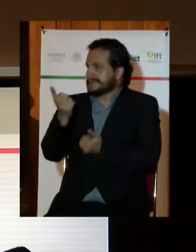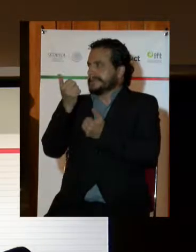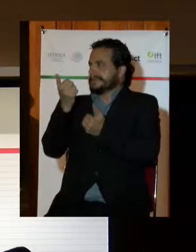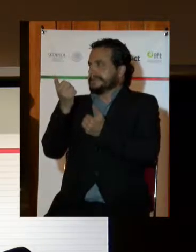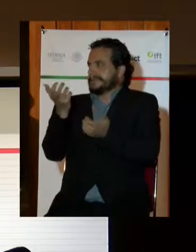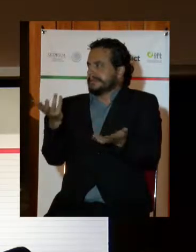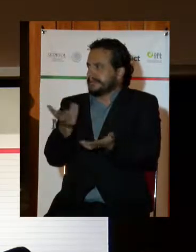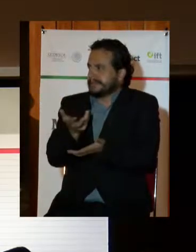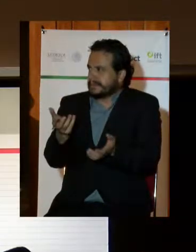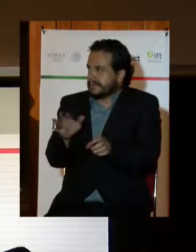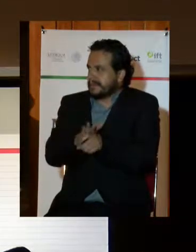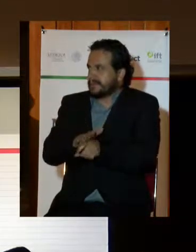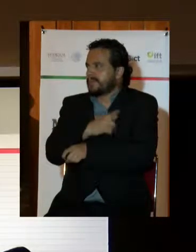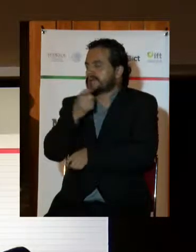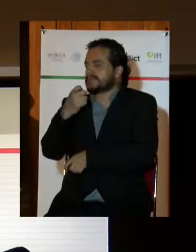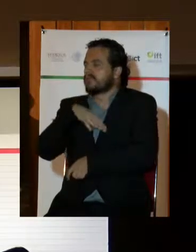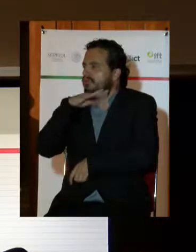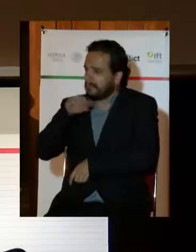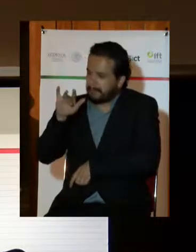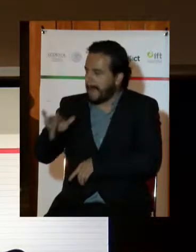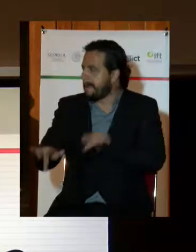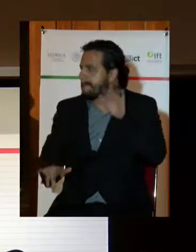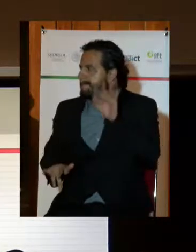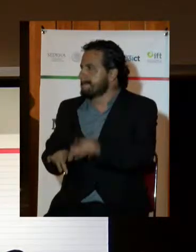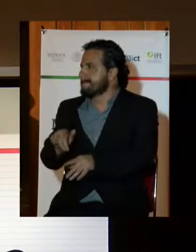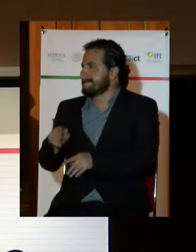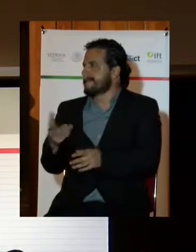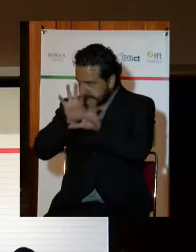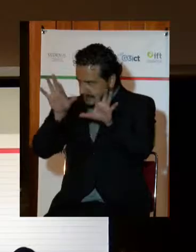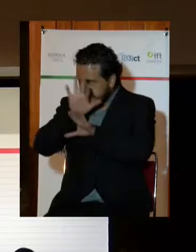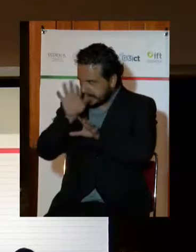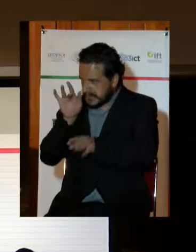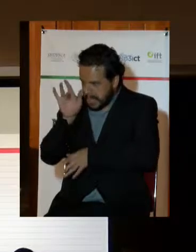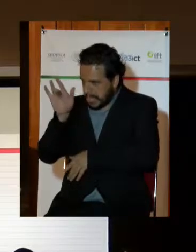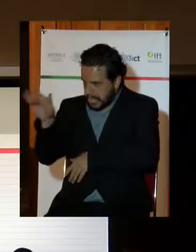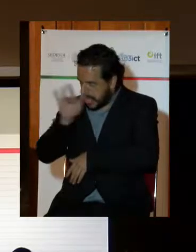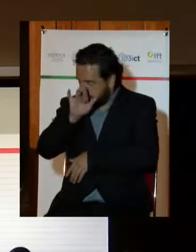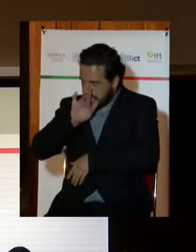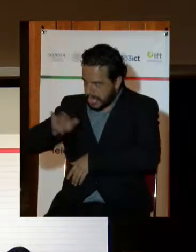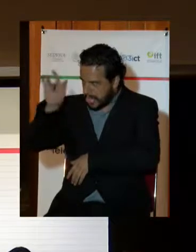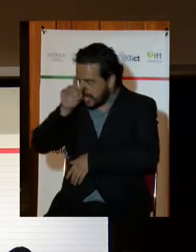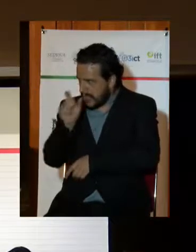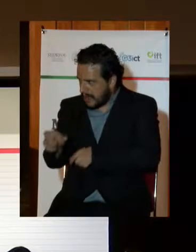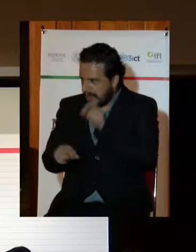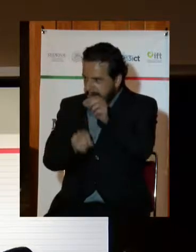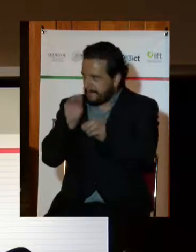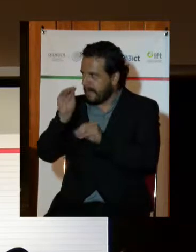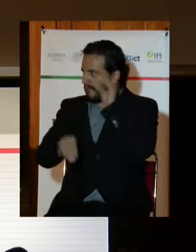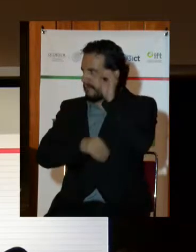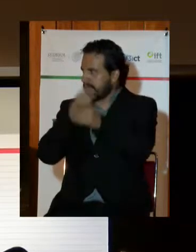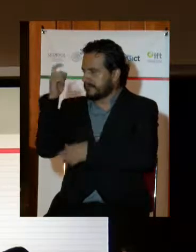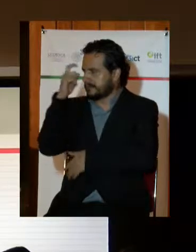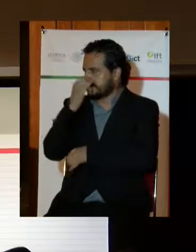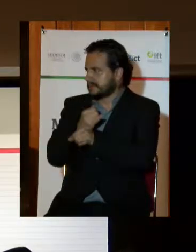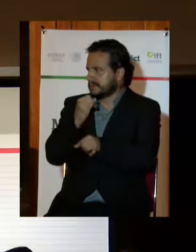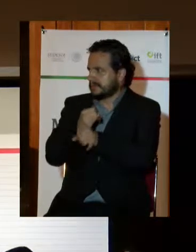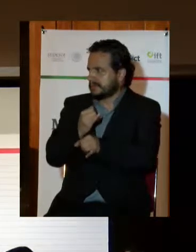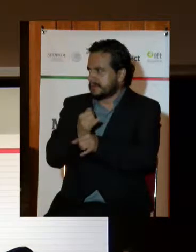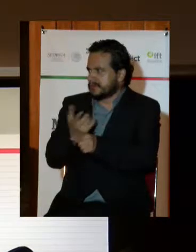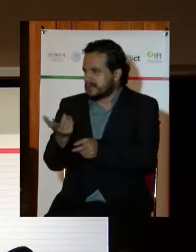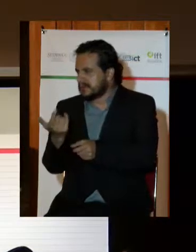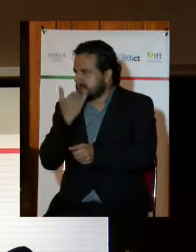Por otro lado, si nosotros queremos comprar un boleto en Ticketmaster, necesitamos un posgrado, porque está un captcha incomprensible, están unos croquis de